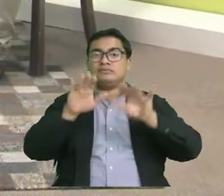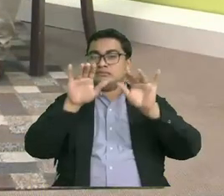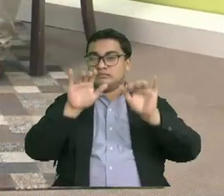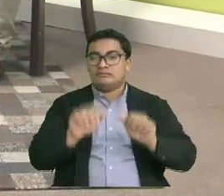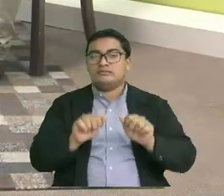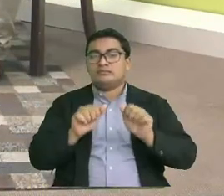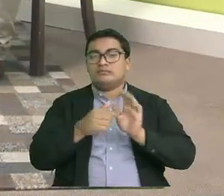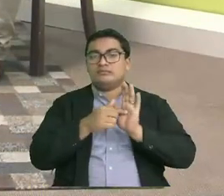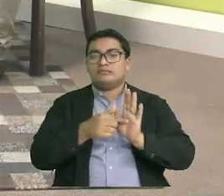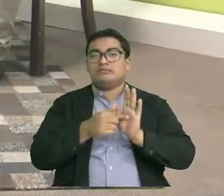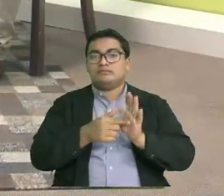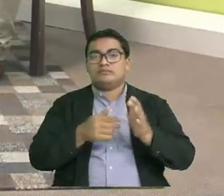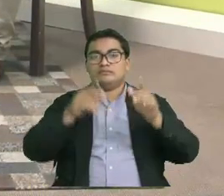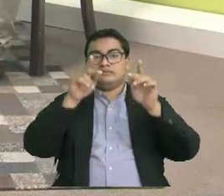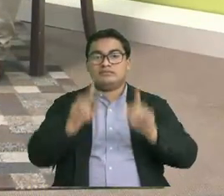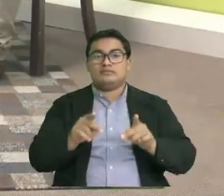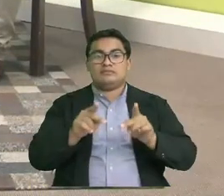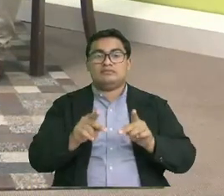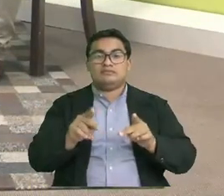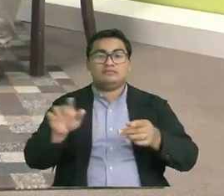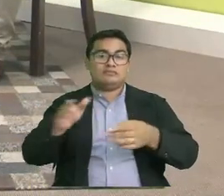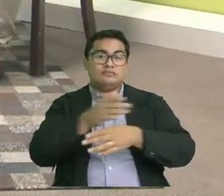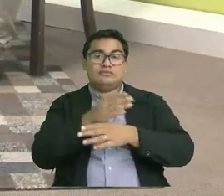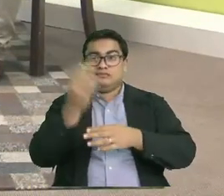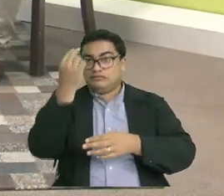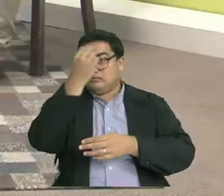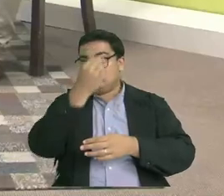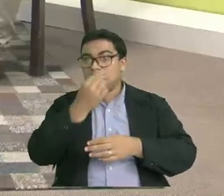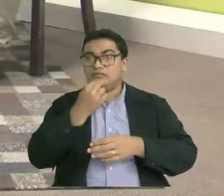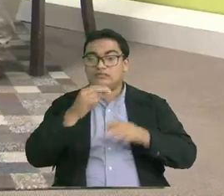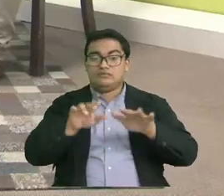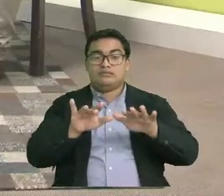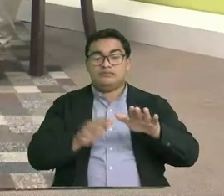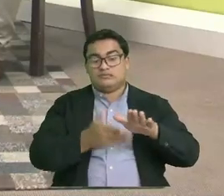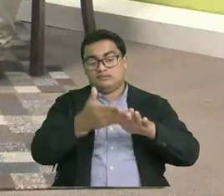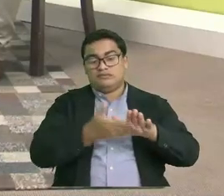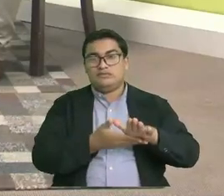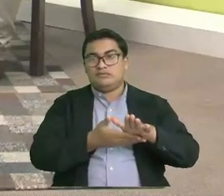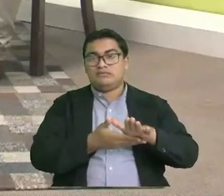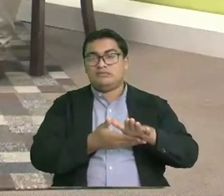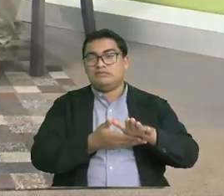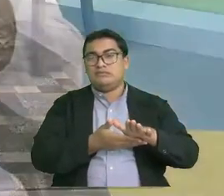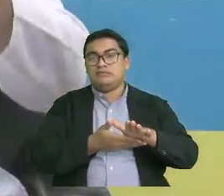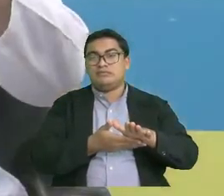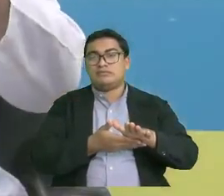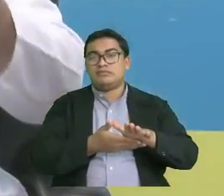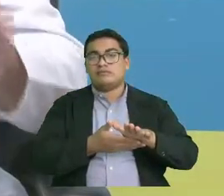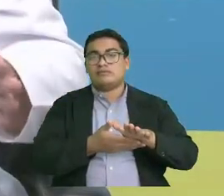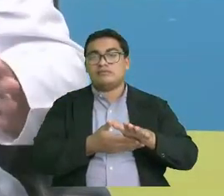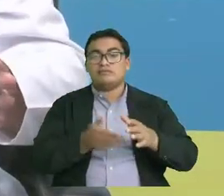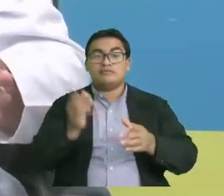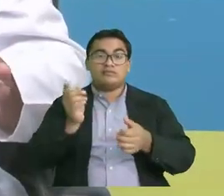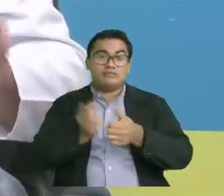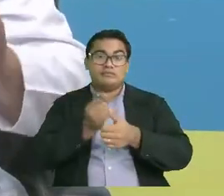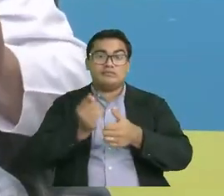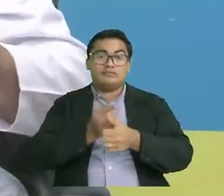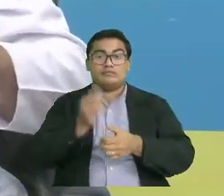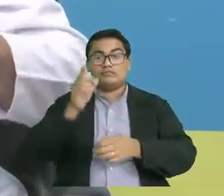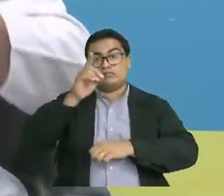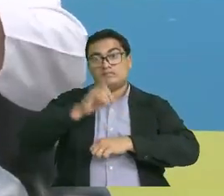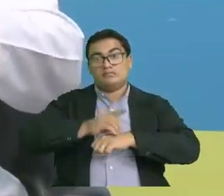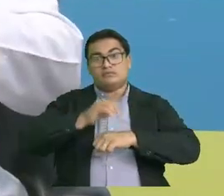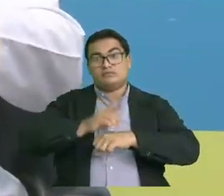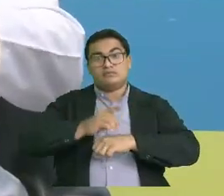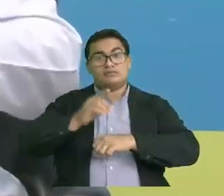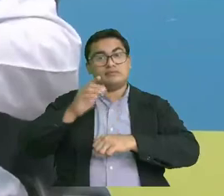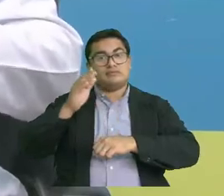que el paciente llega por motivo de consulta a pie plano. Entonces, en otros lugares debería llegar primero donde un médico general,